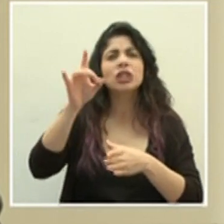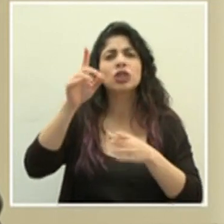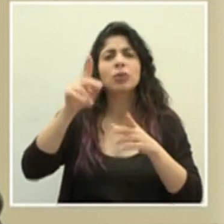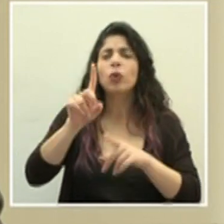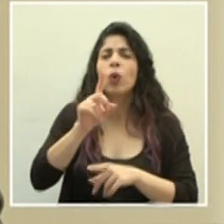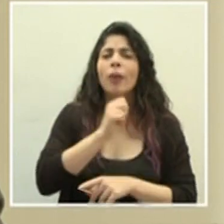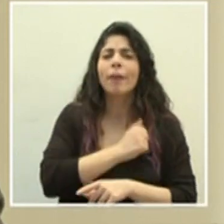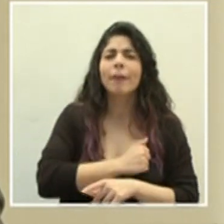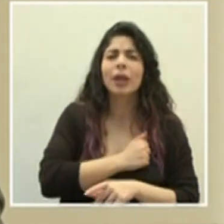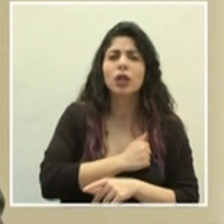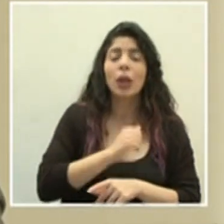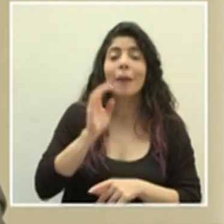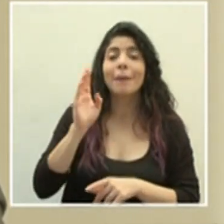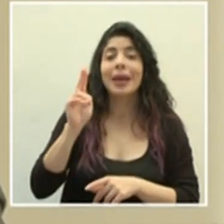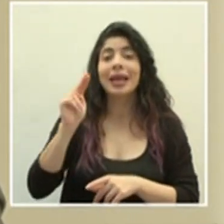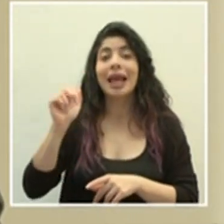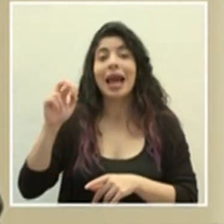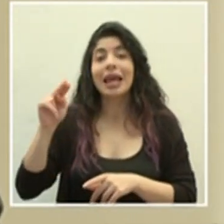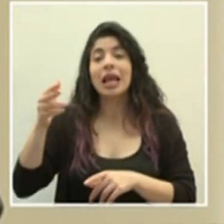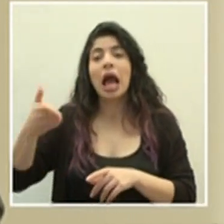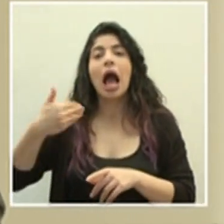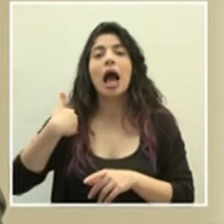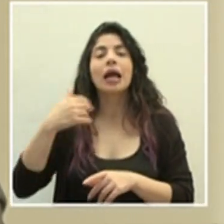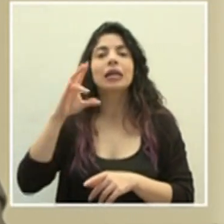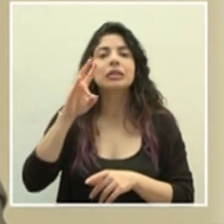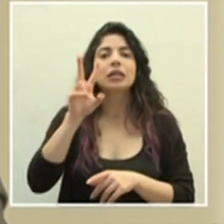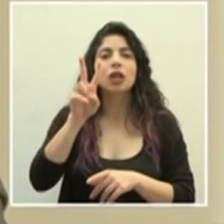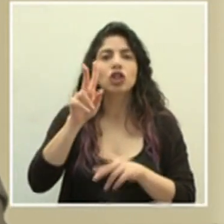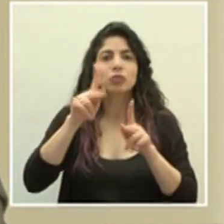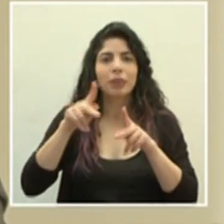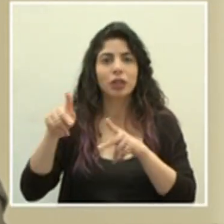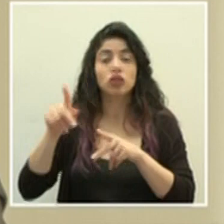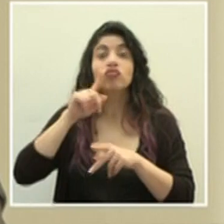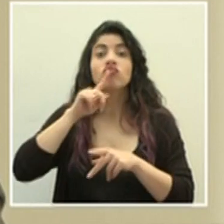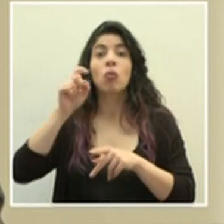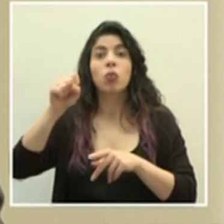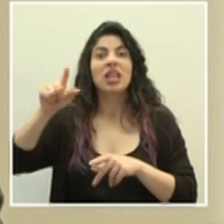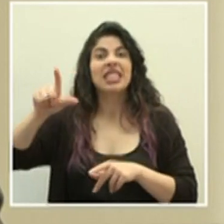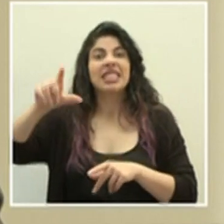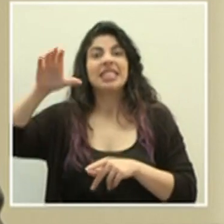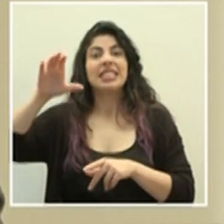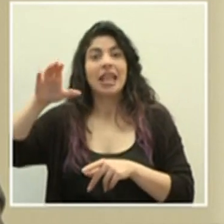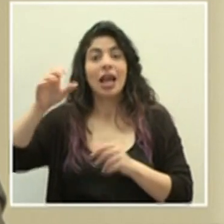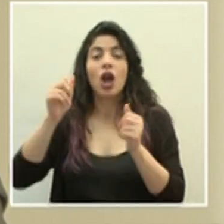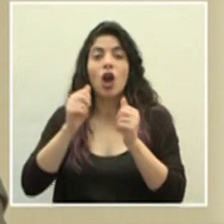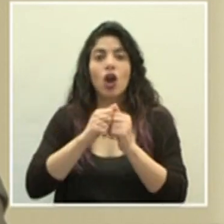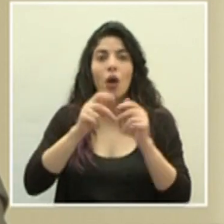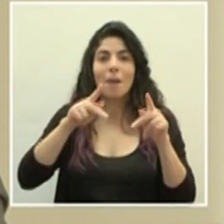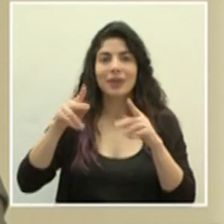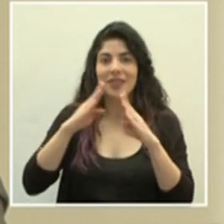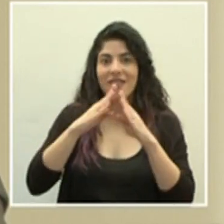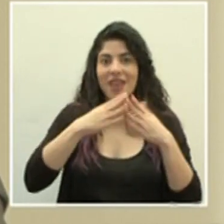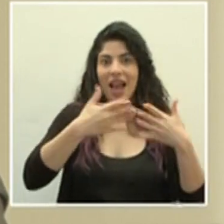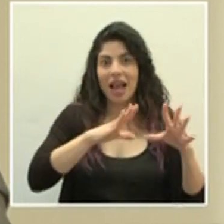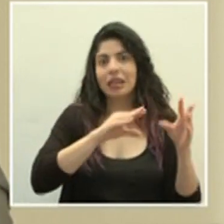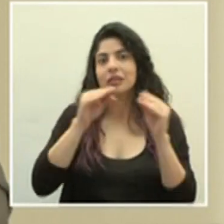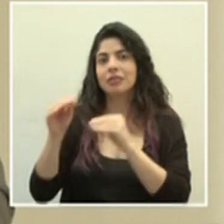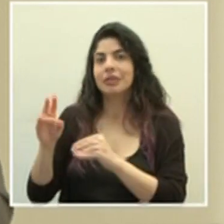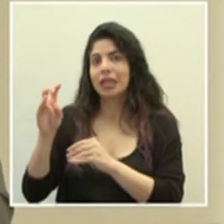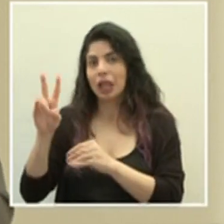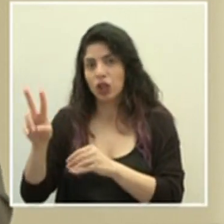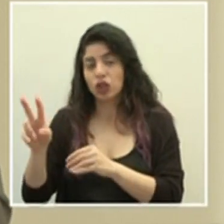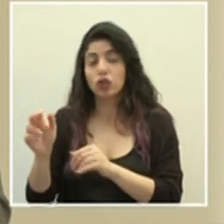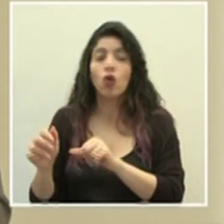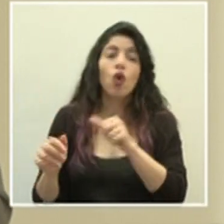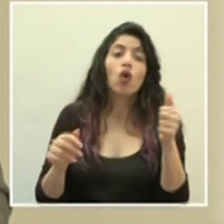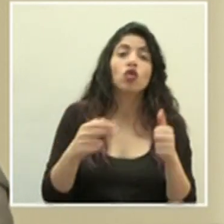no, perdón, en el BN Arenas 72 personas de una capacidad de 100 con habitantes de calle, También tenemos en un